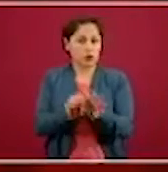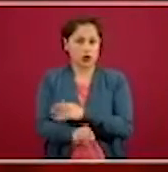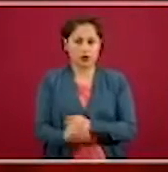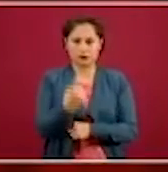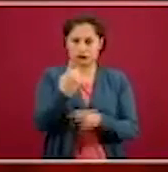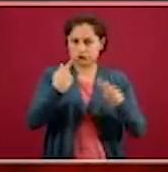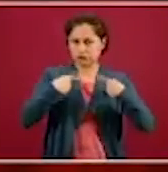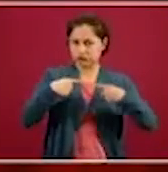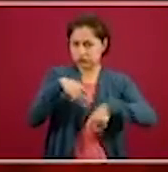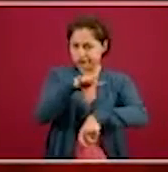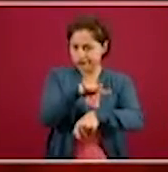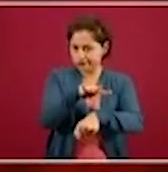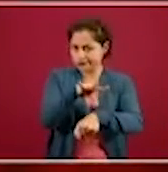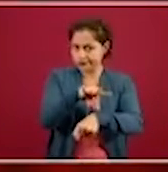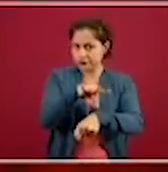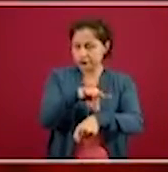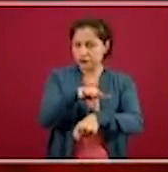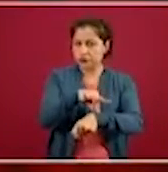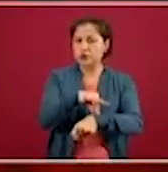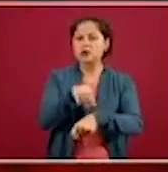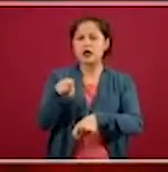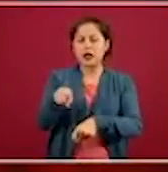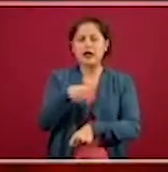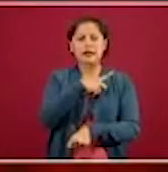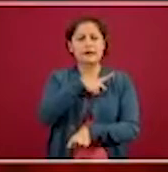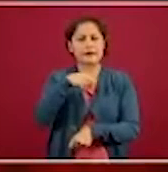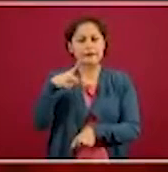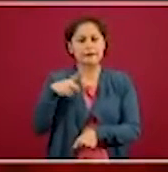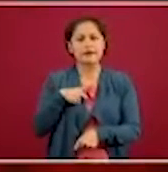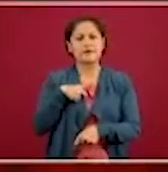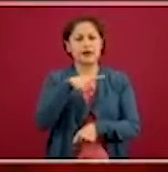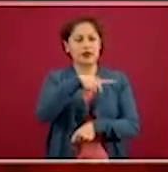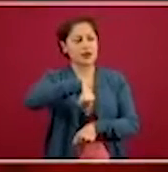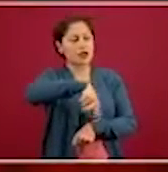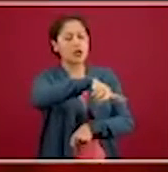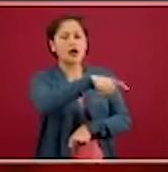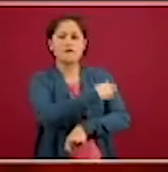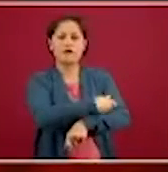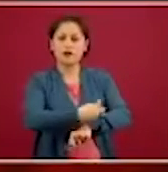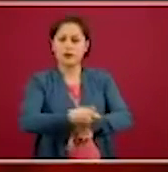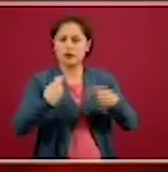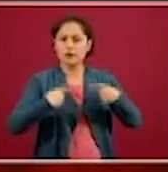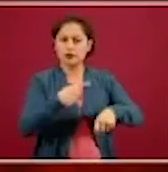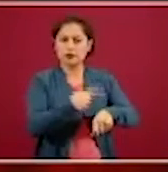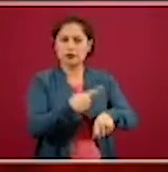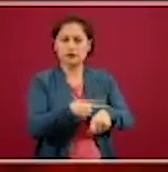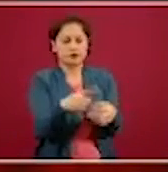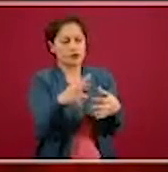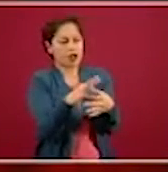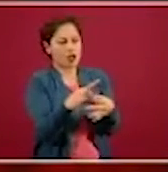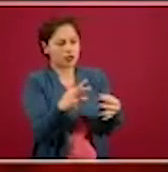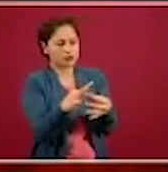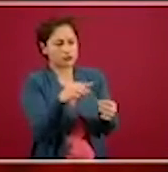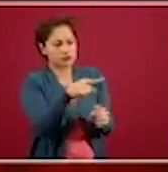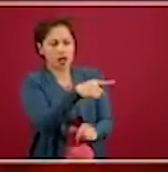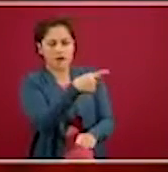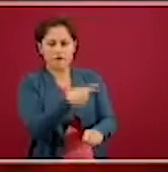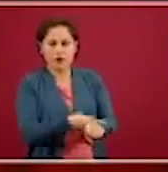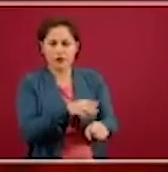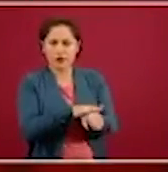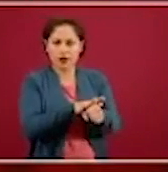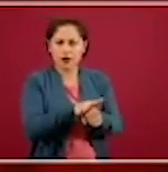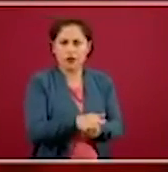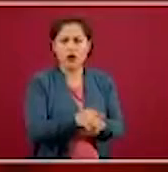decisiones necesarias exhorto en conferencia de prensa el funcionario afirmó que es muy pronto para saber el impacto del